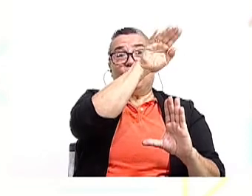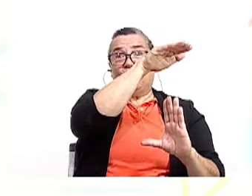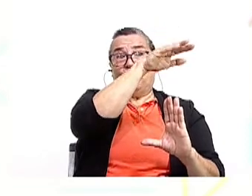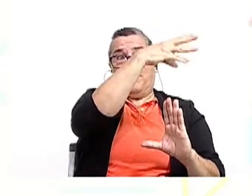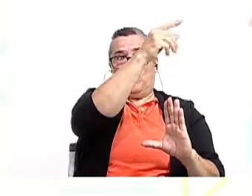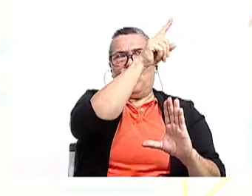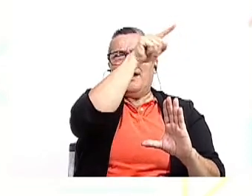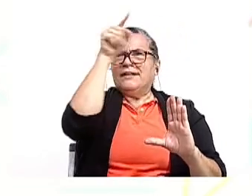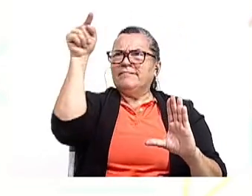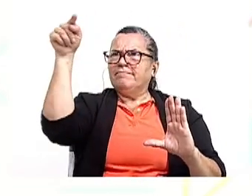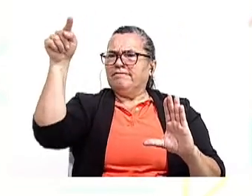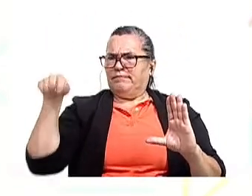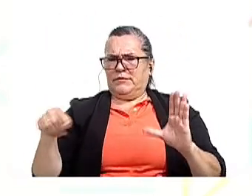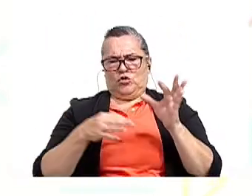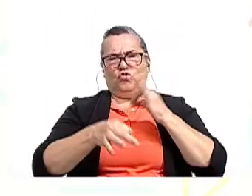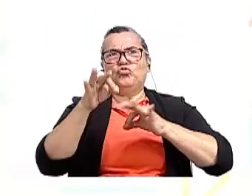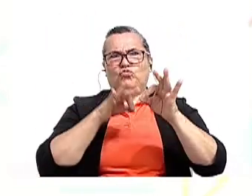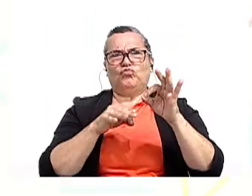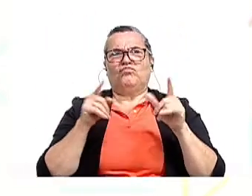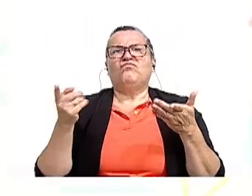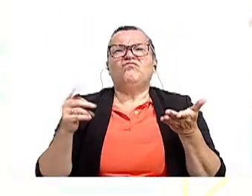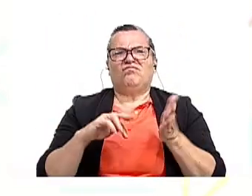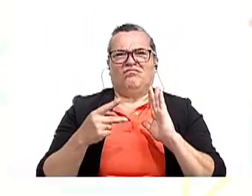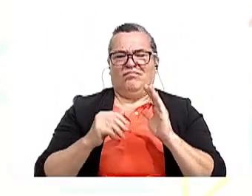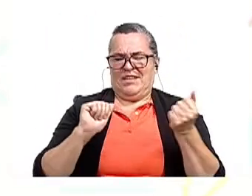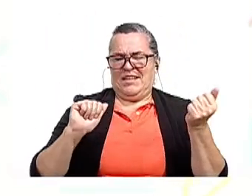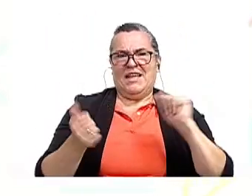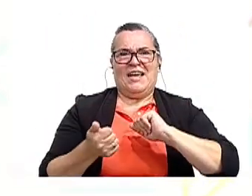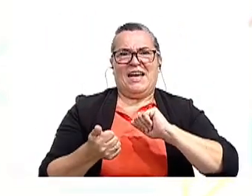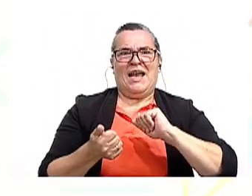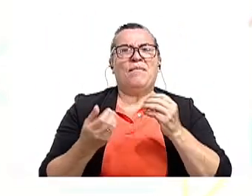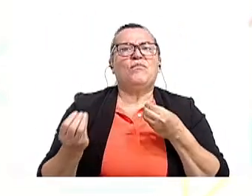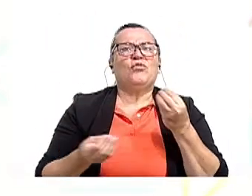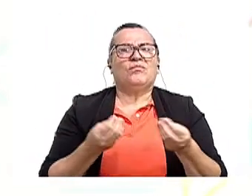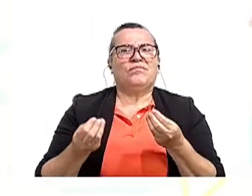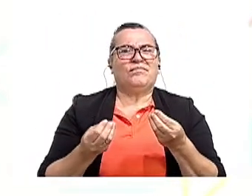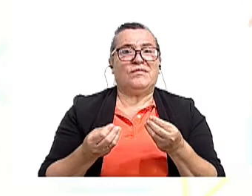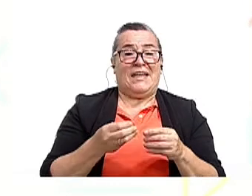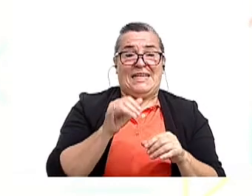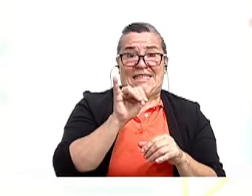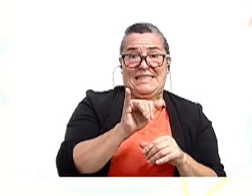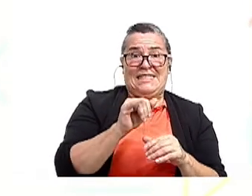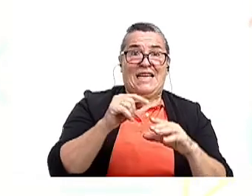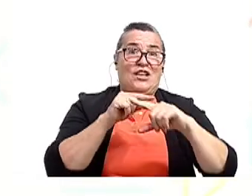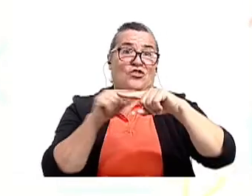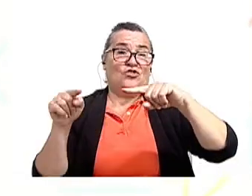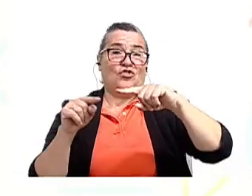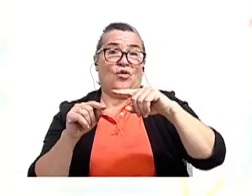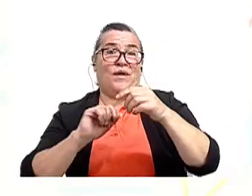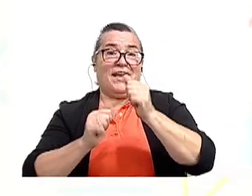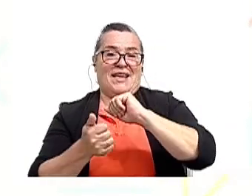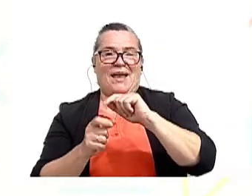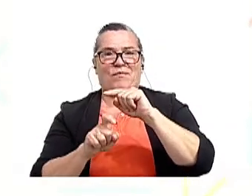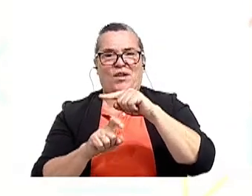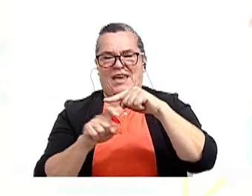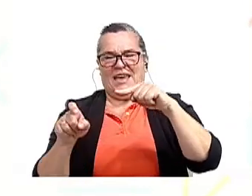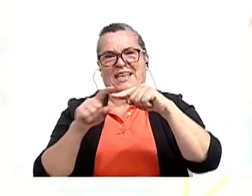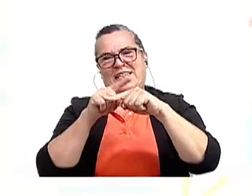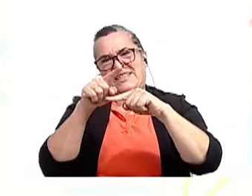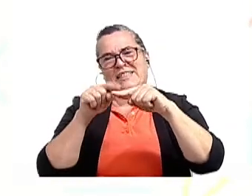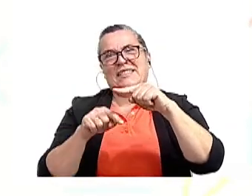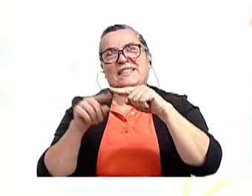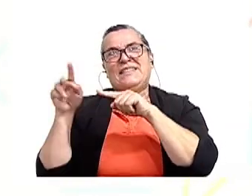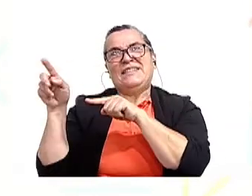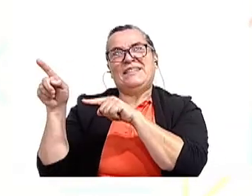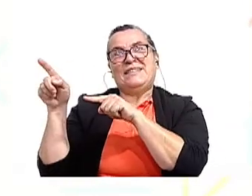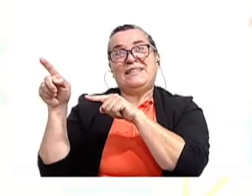$504,000. Hagamos la sustitución, es decir, el cambio en Y sobre el cambio en X. Por lo tanto, tenemos que Y sub 2